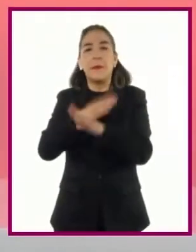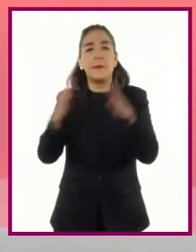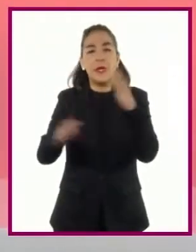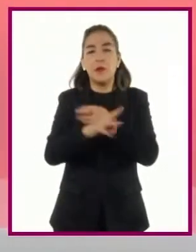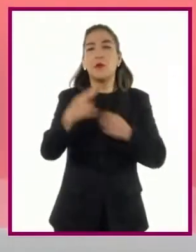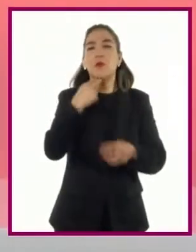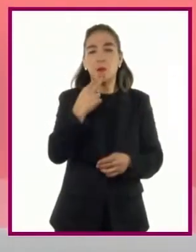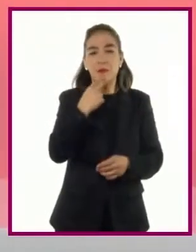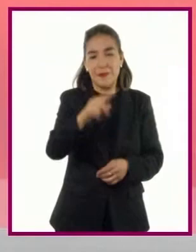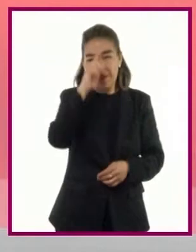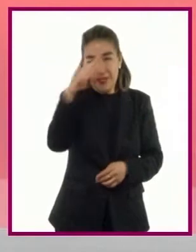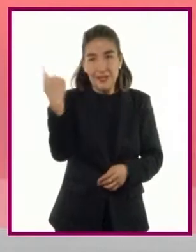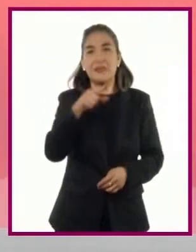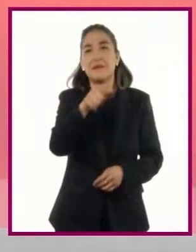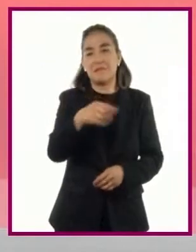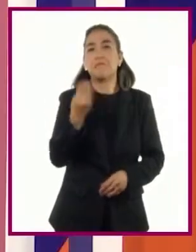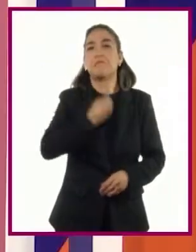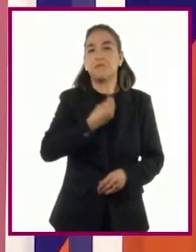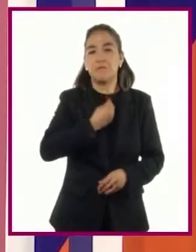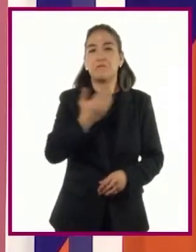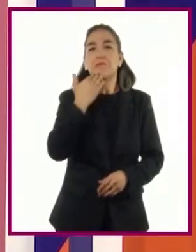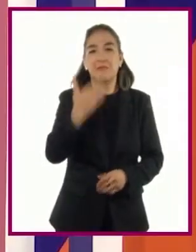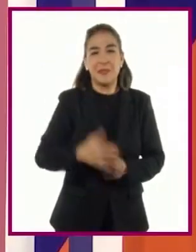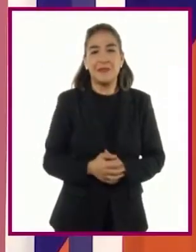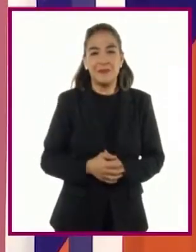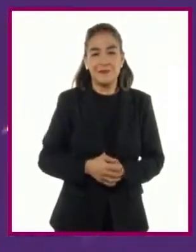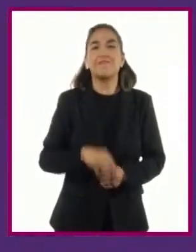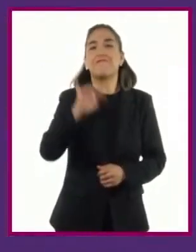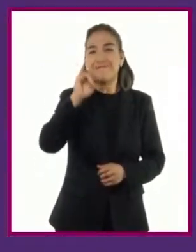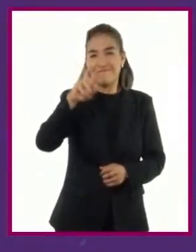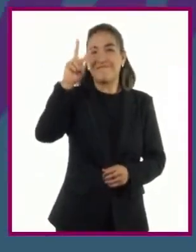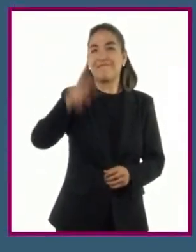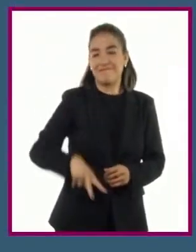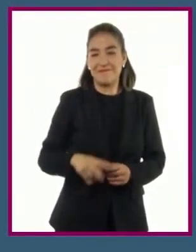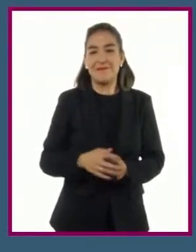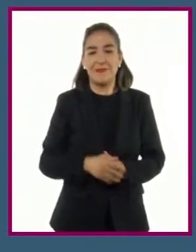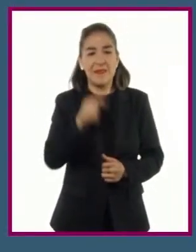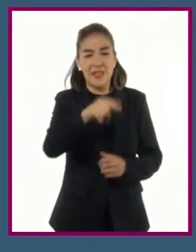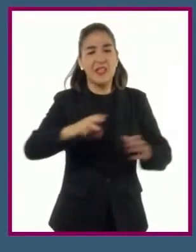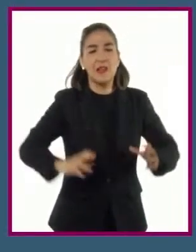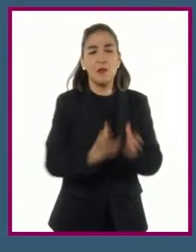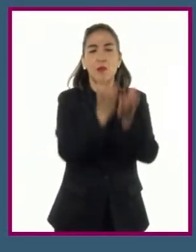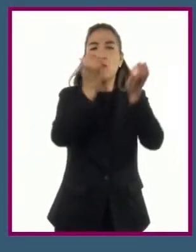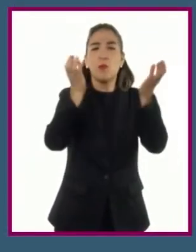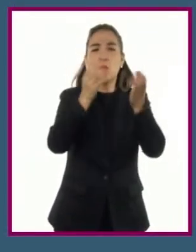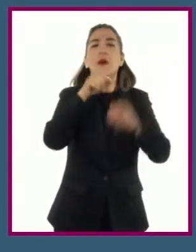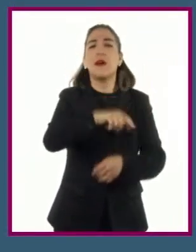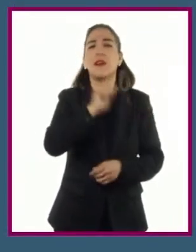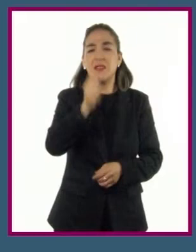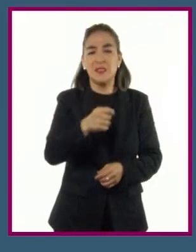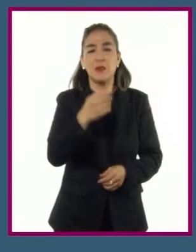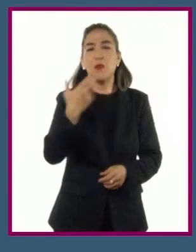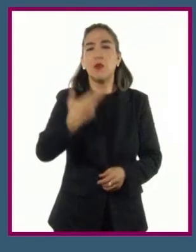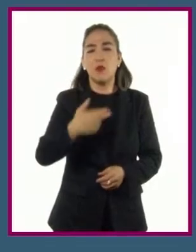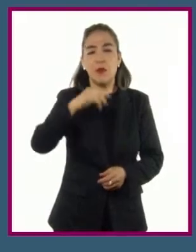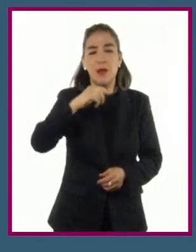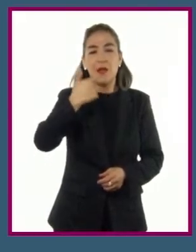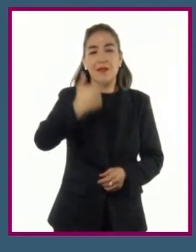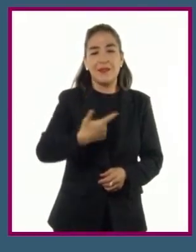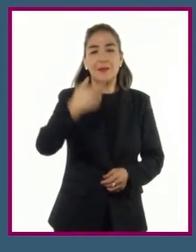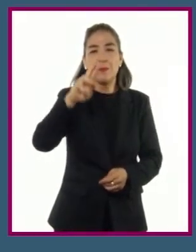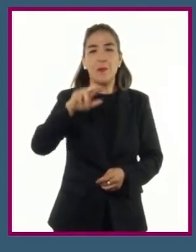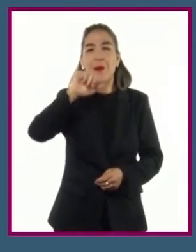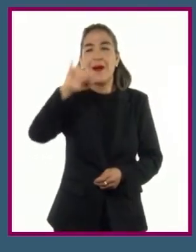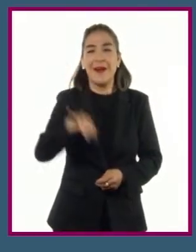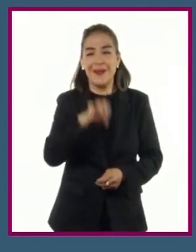útiles, prácticos y muy resistentes. Muy cierto, maestro. El guaje o bule es en realidad un fruto conocido como